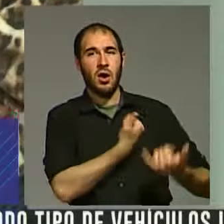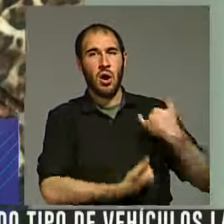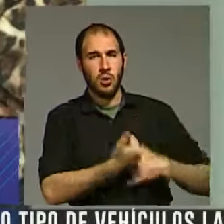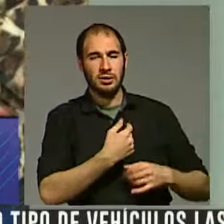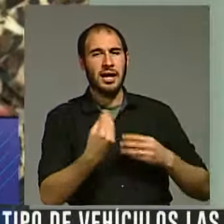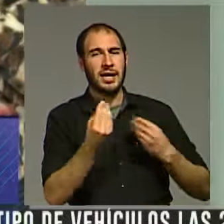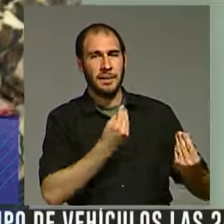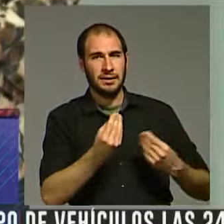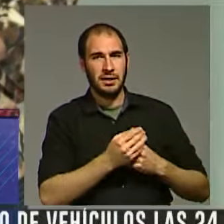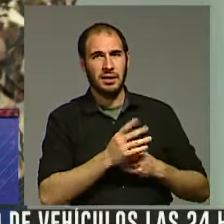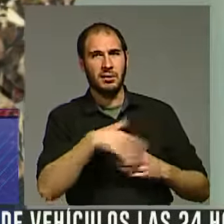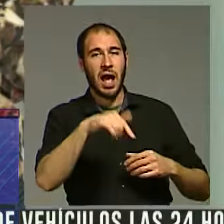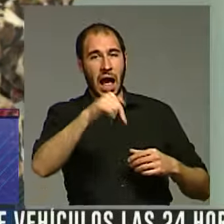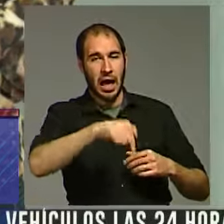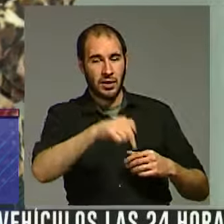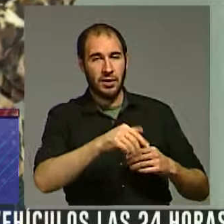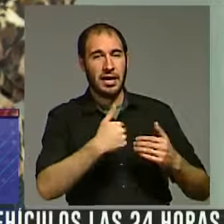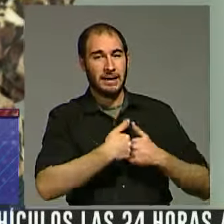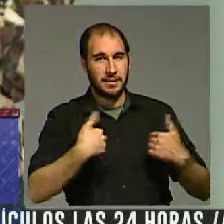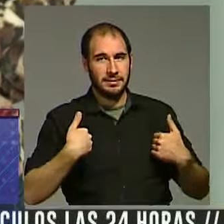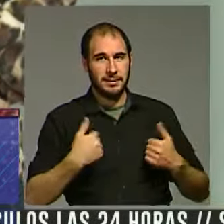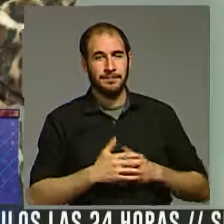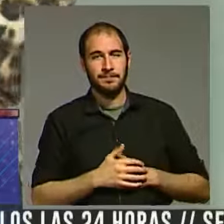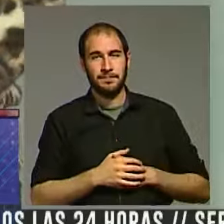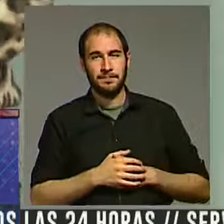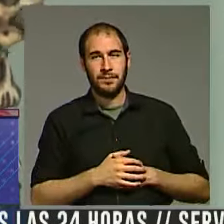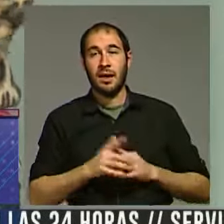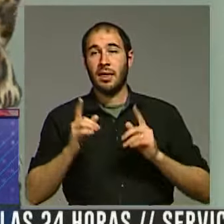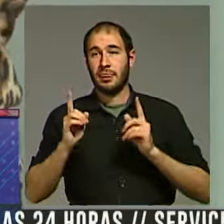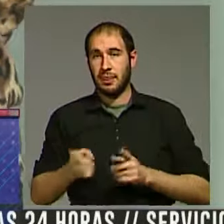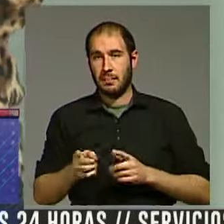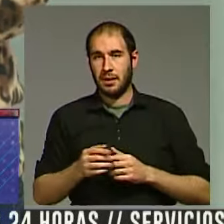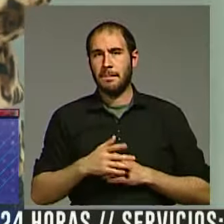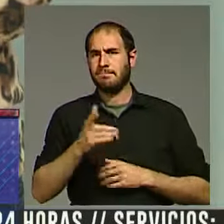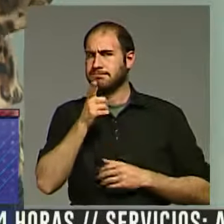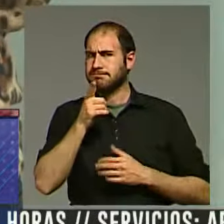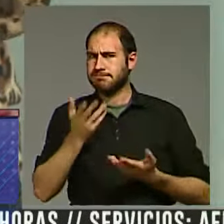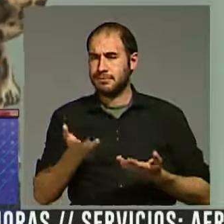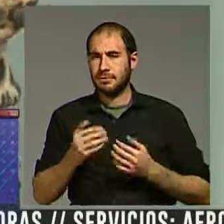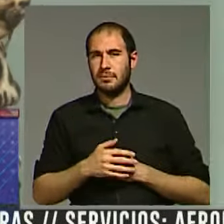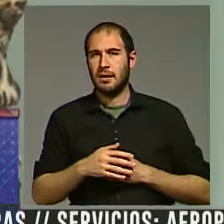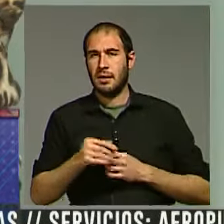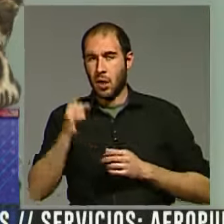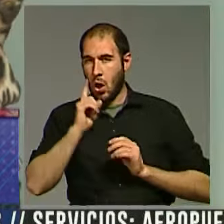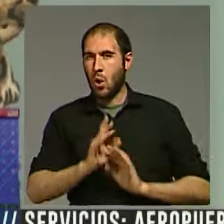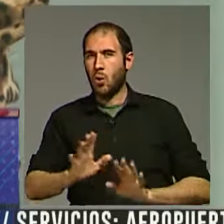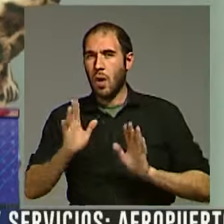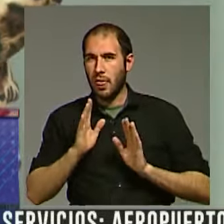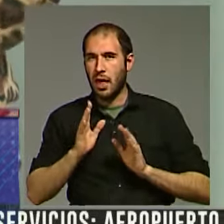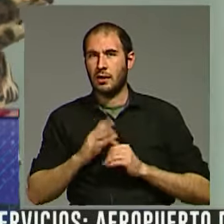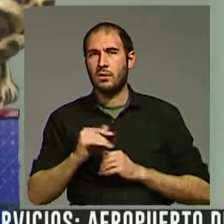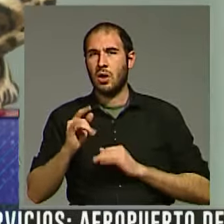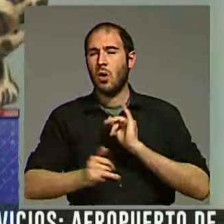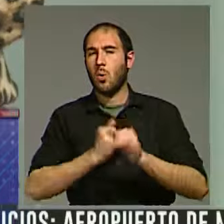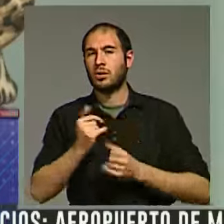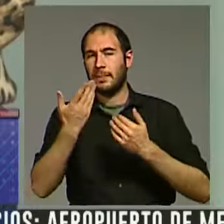de lo que está pasando en la actualidad con Gimnasia. Y además a veces da la sensación, ¿no? Él era muy cauto al hablar, pedía